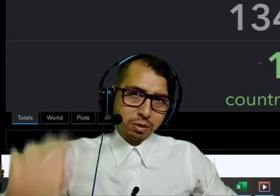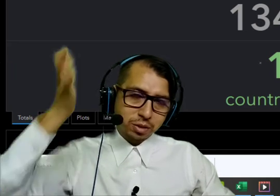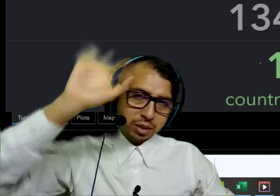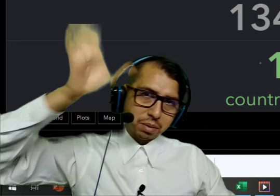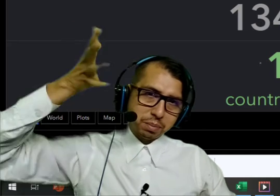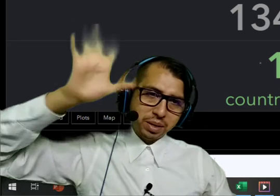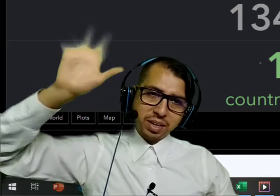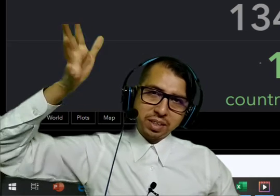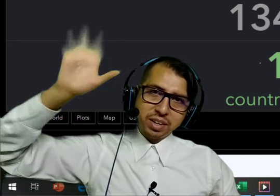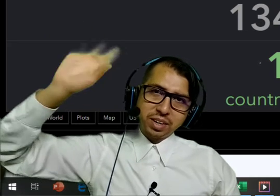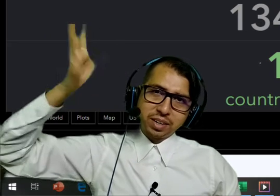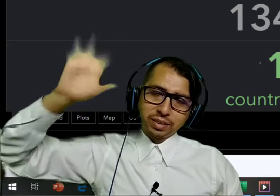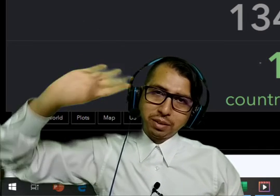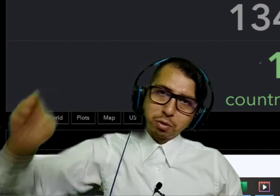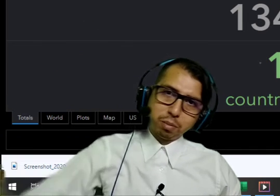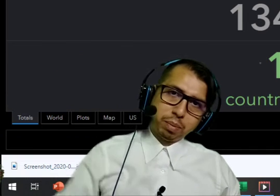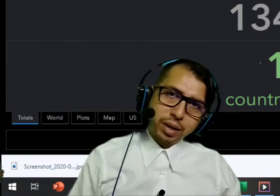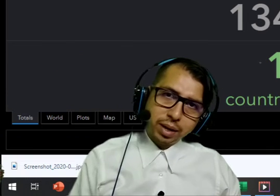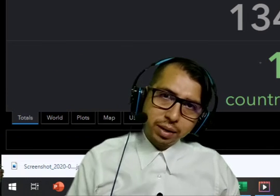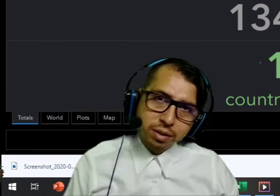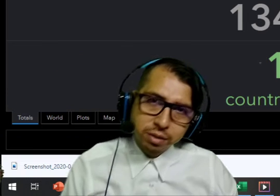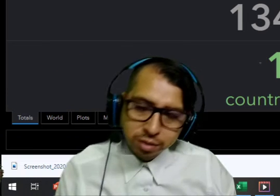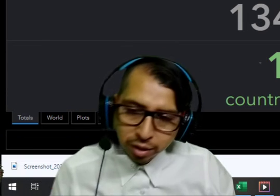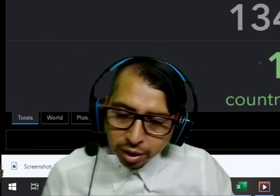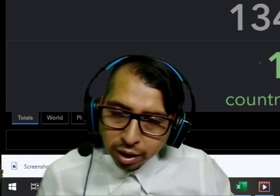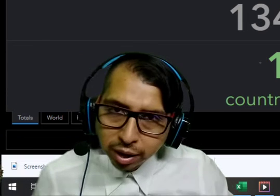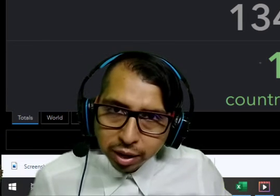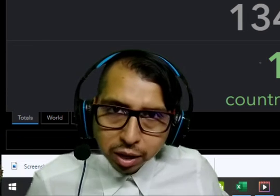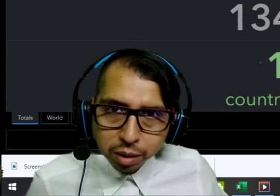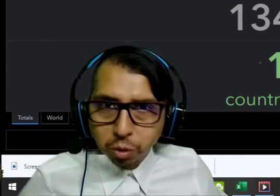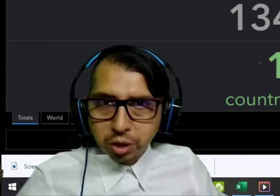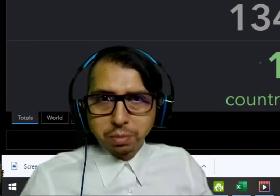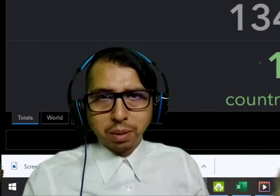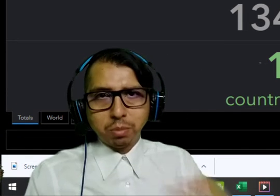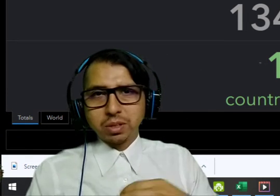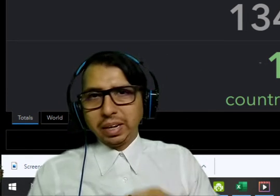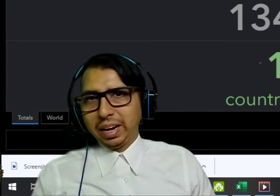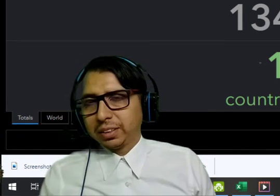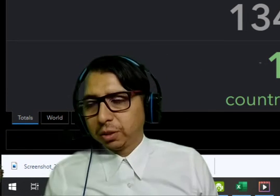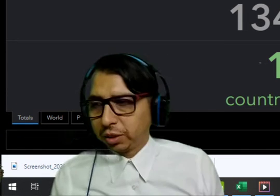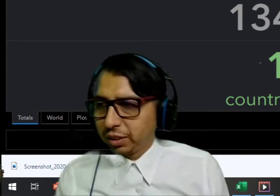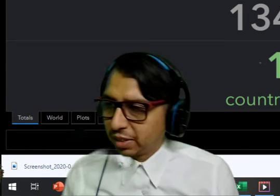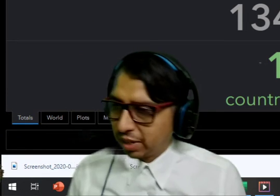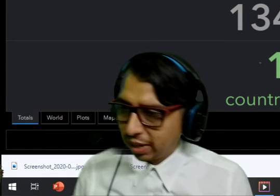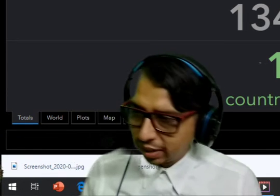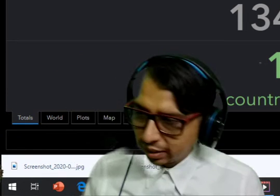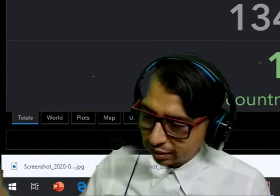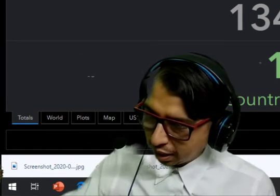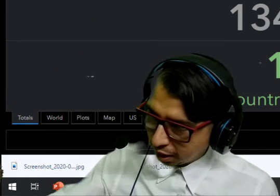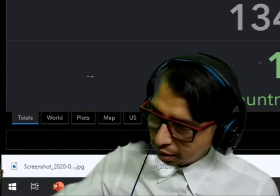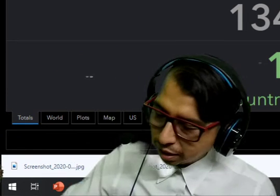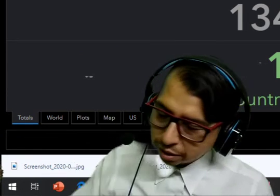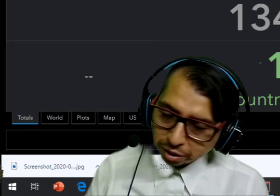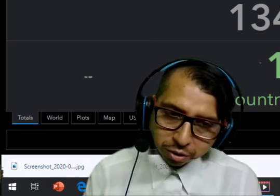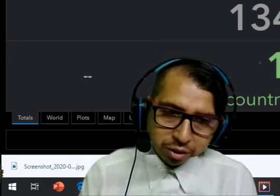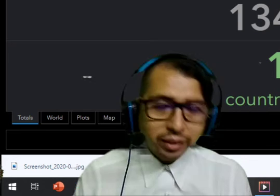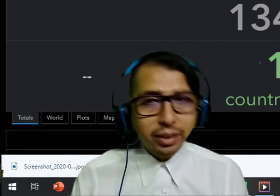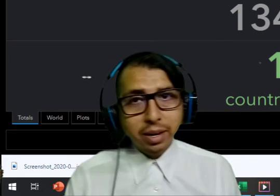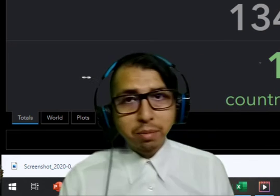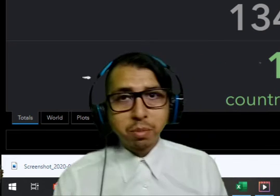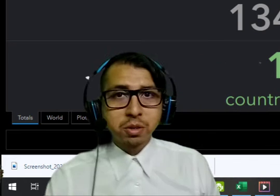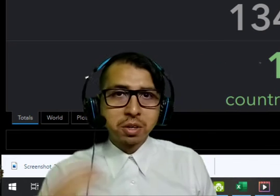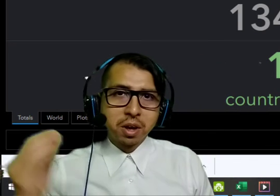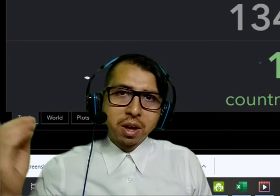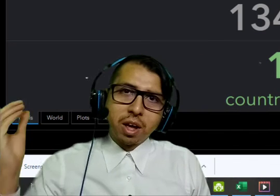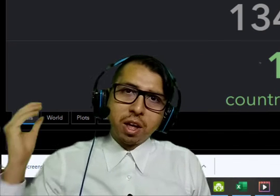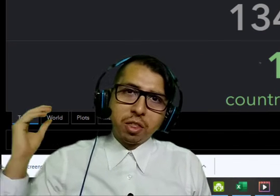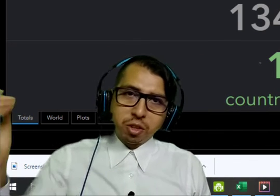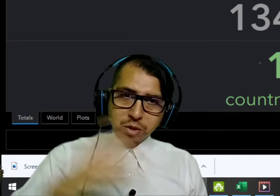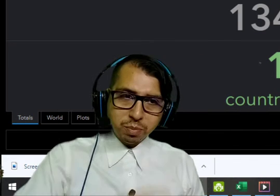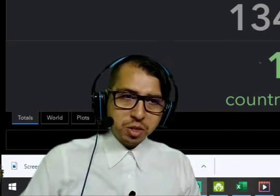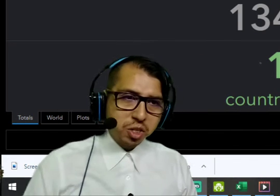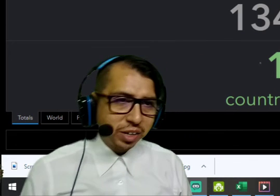mandar saludos a mi amiga Adriana, que cumple años. Y pues vamos a las noticias. El día de hoy ya